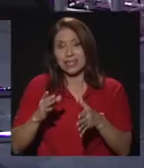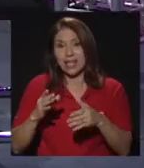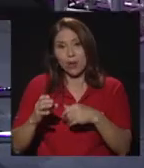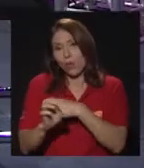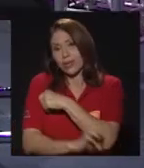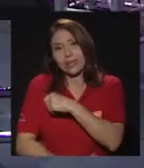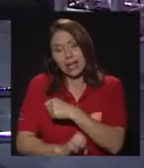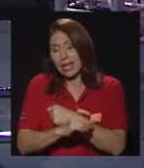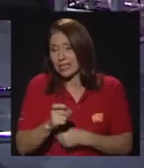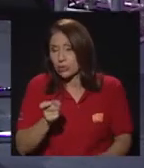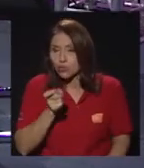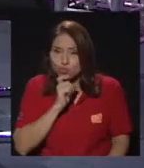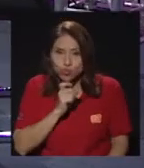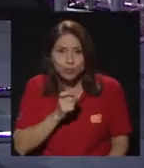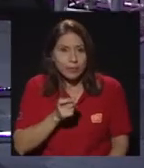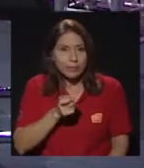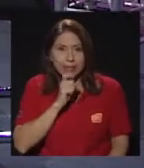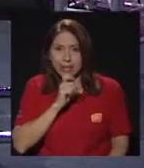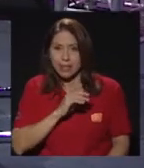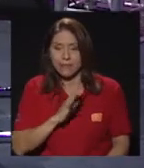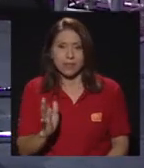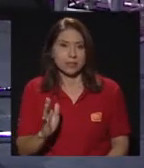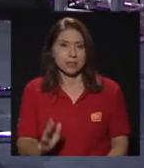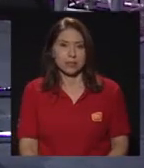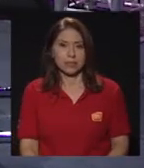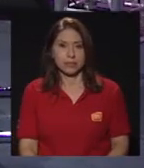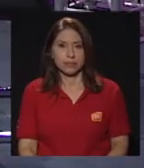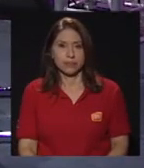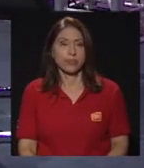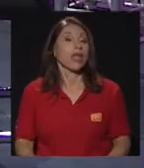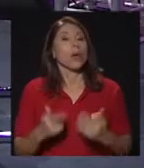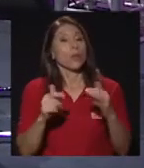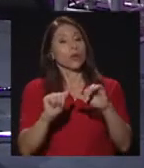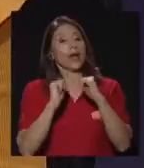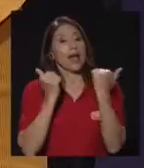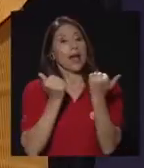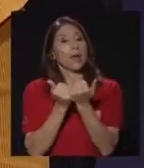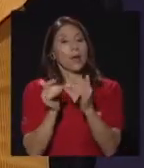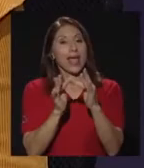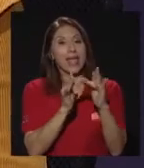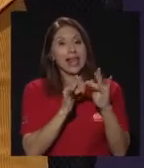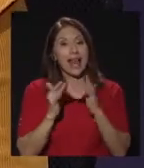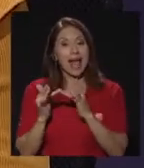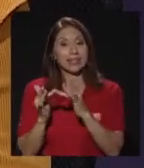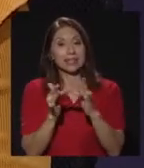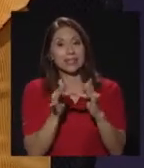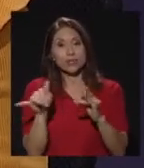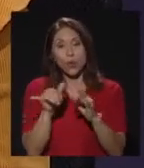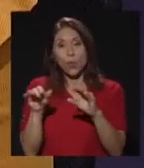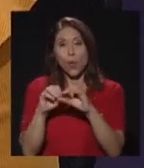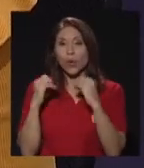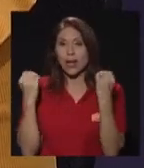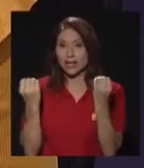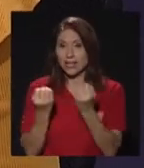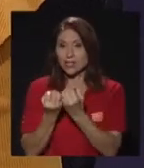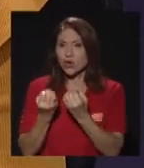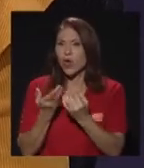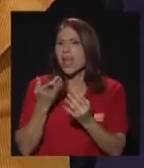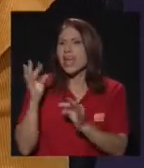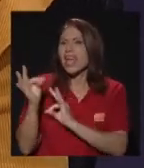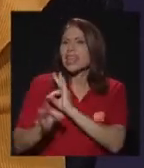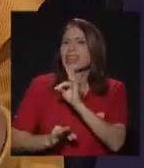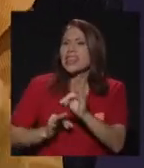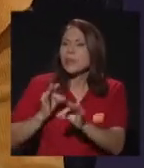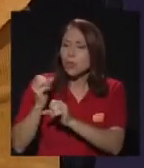extranjera. Y digamos, desde Enlaces como organización, ¿qué tipo de acciones hacen